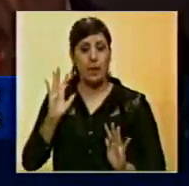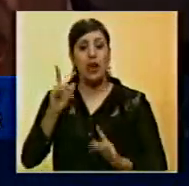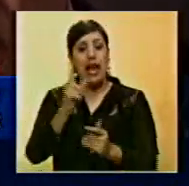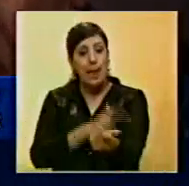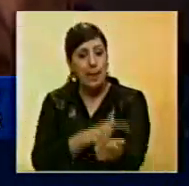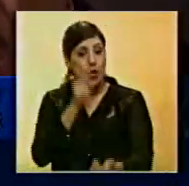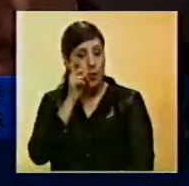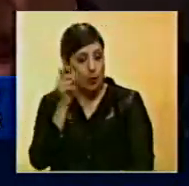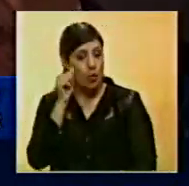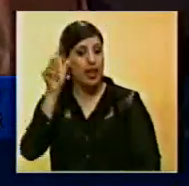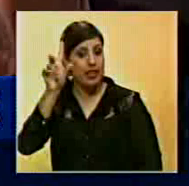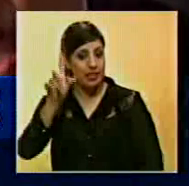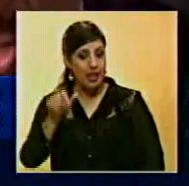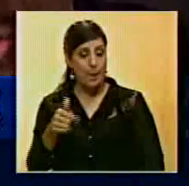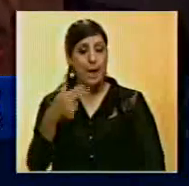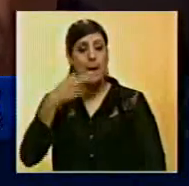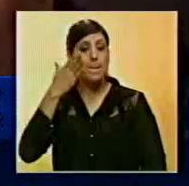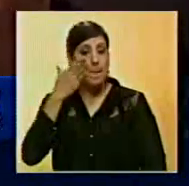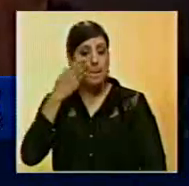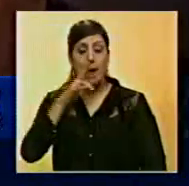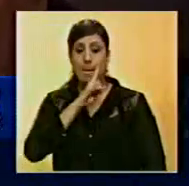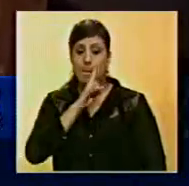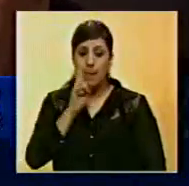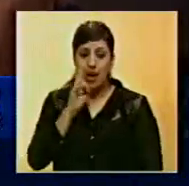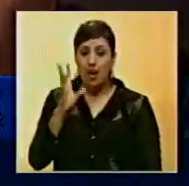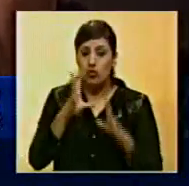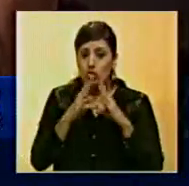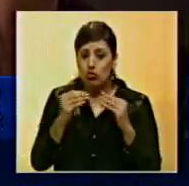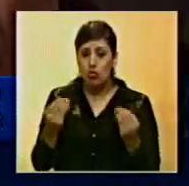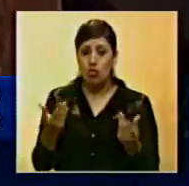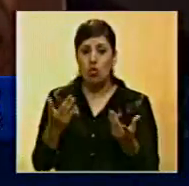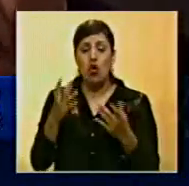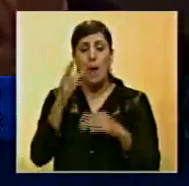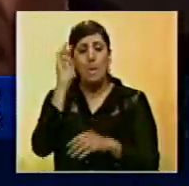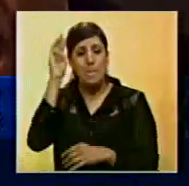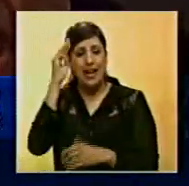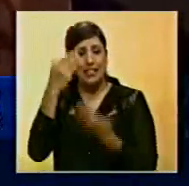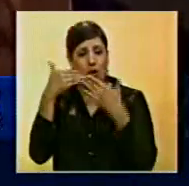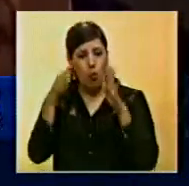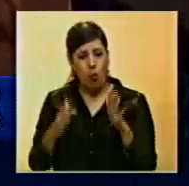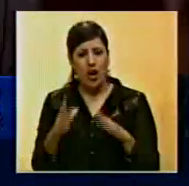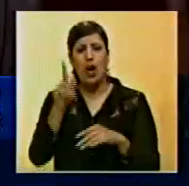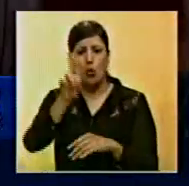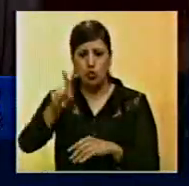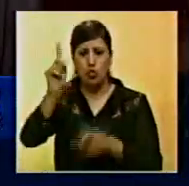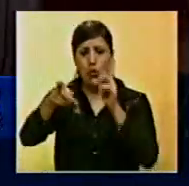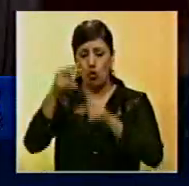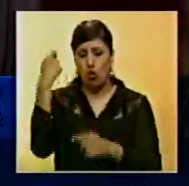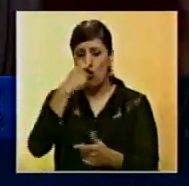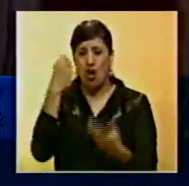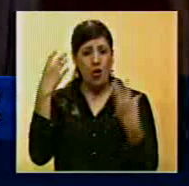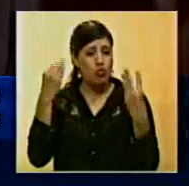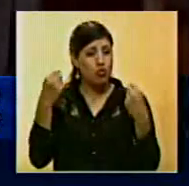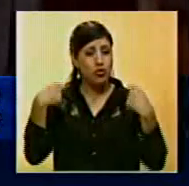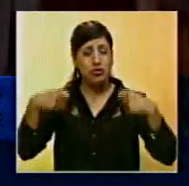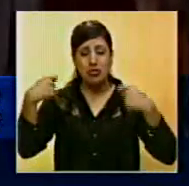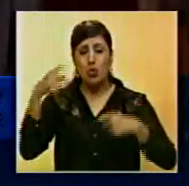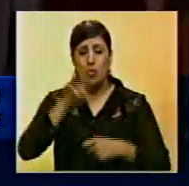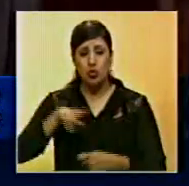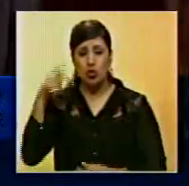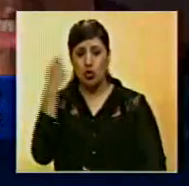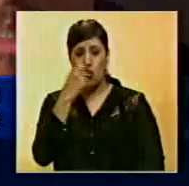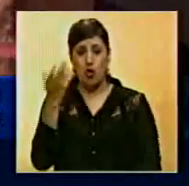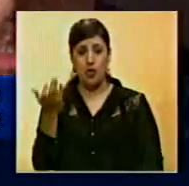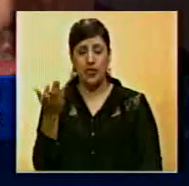hermanos y hermanas, sus madres y padres, los maestros de la escuela. Están usando drogas, muchos.